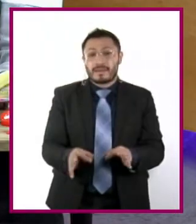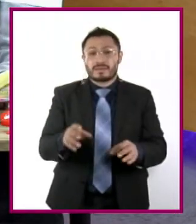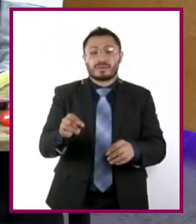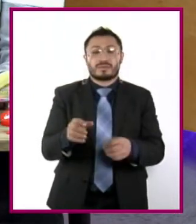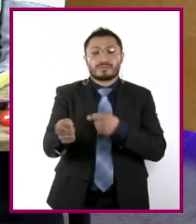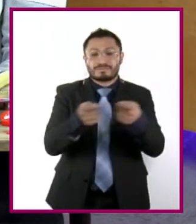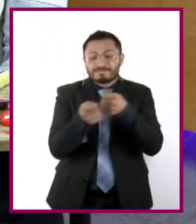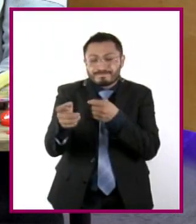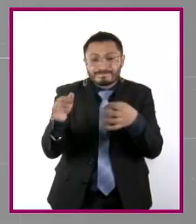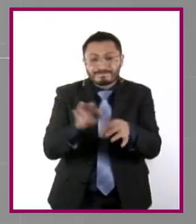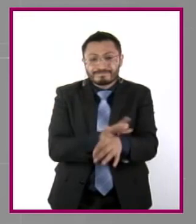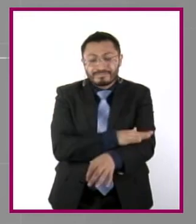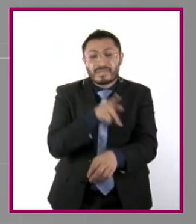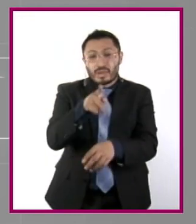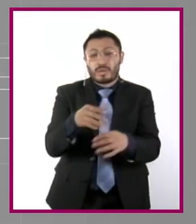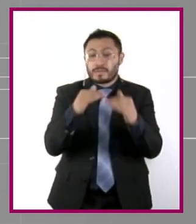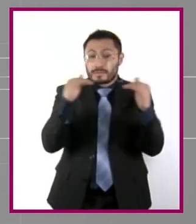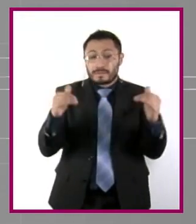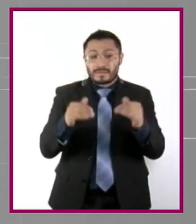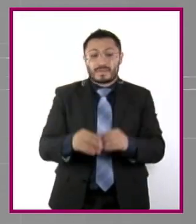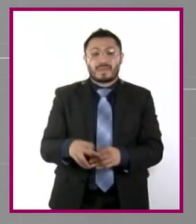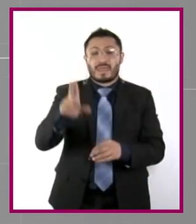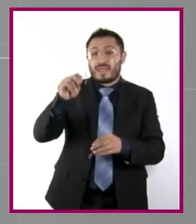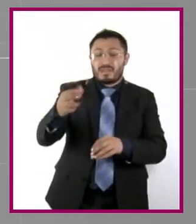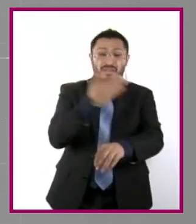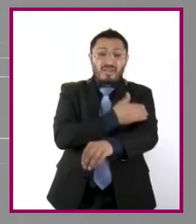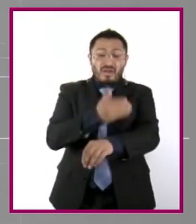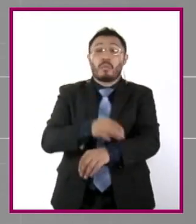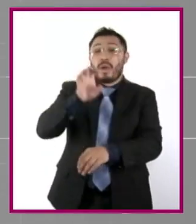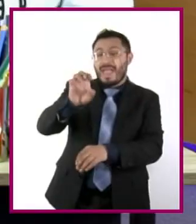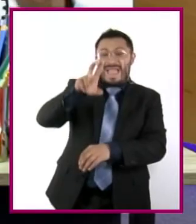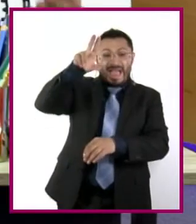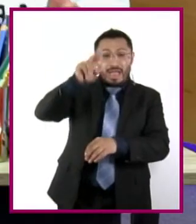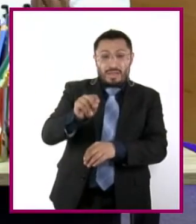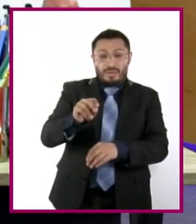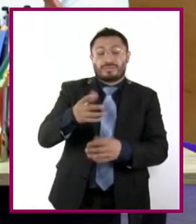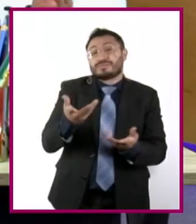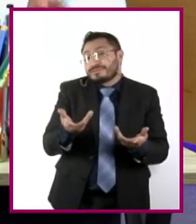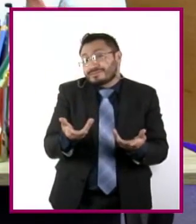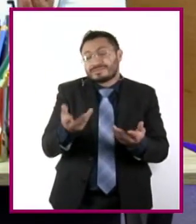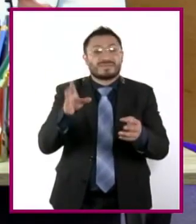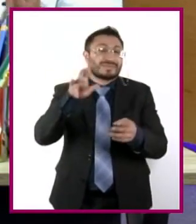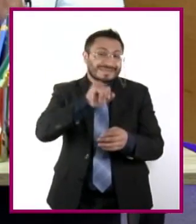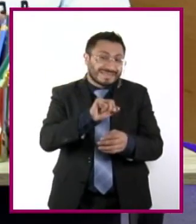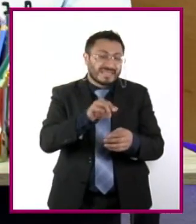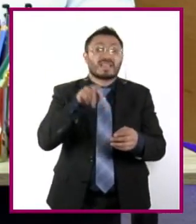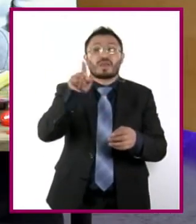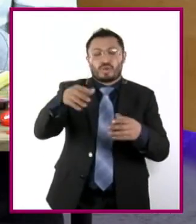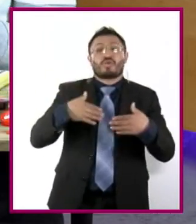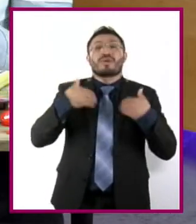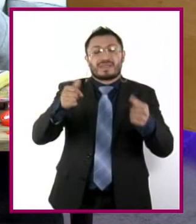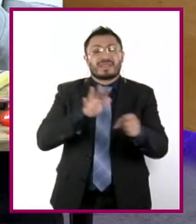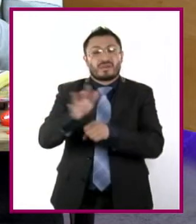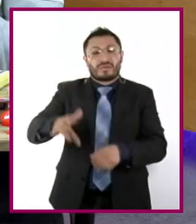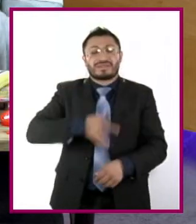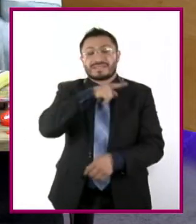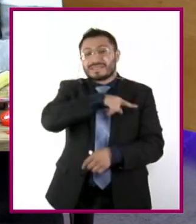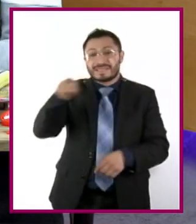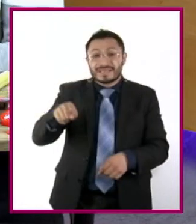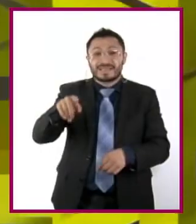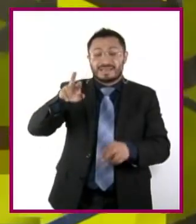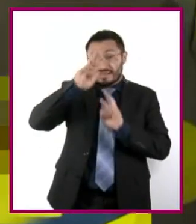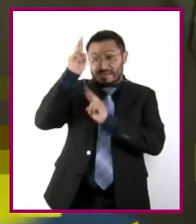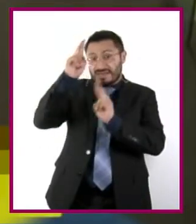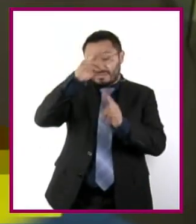emociones y busca un equilibrio. No soy tu compañera, soy tu compañera. Comprende lo que siente y piensa la otra persona, respetando su punto